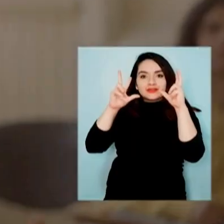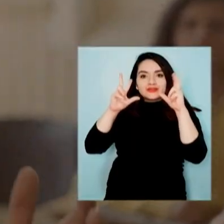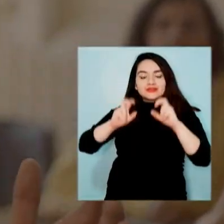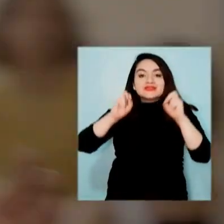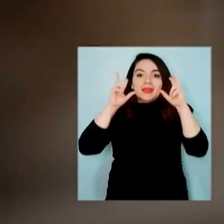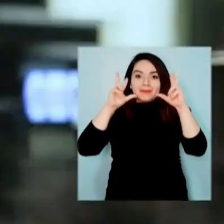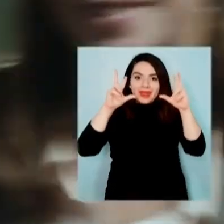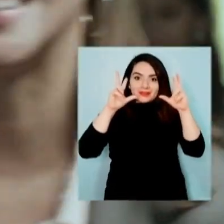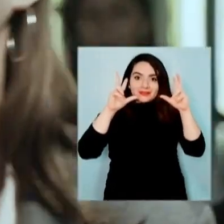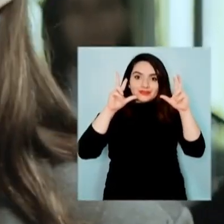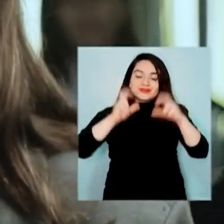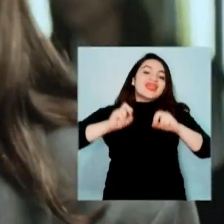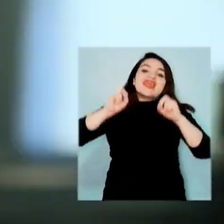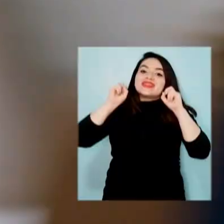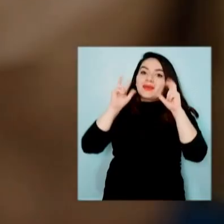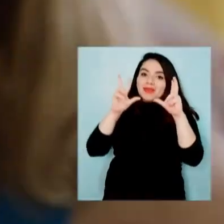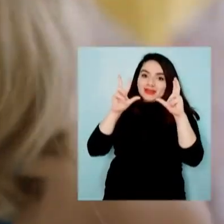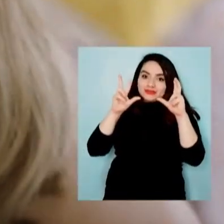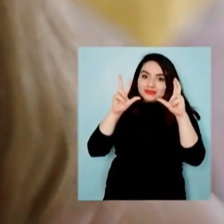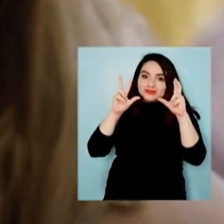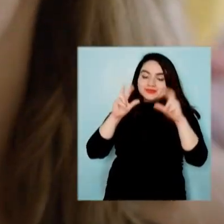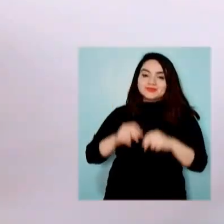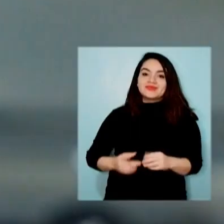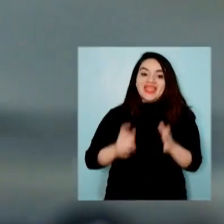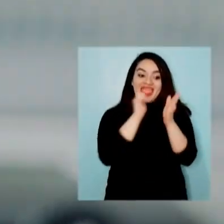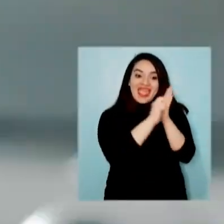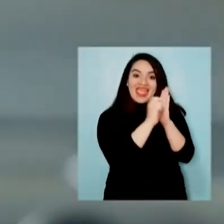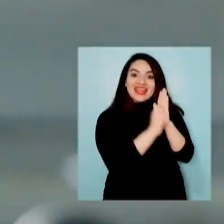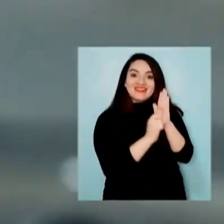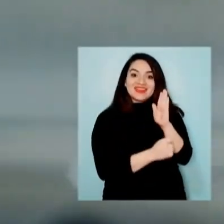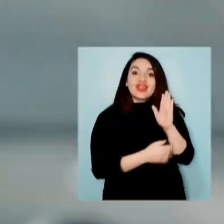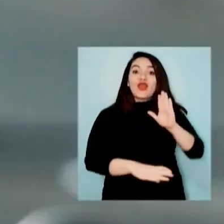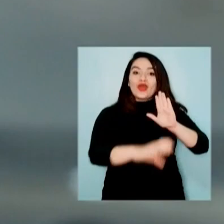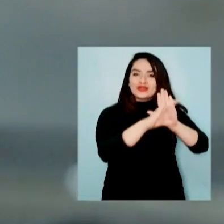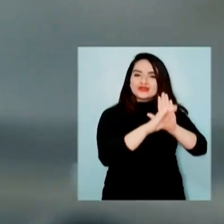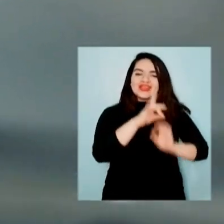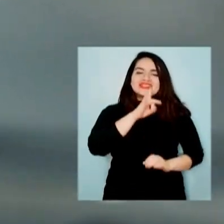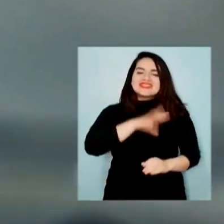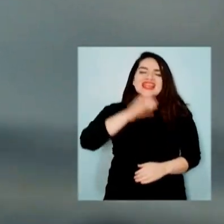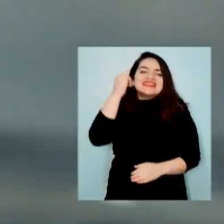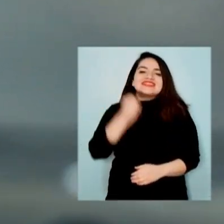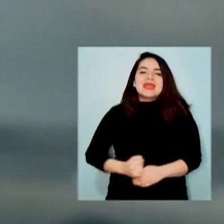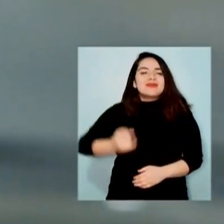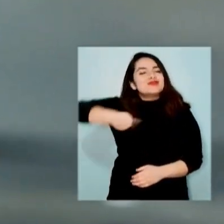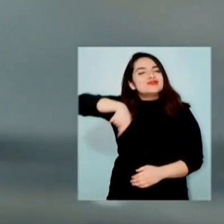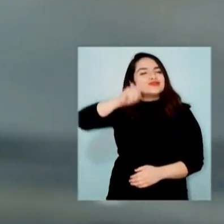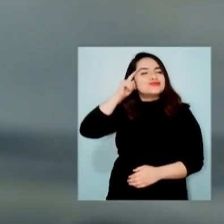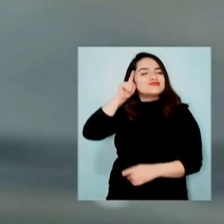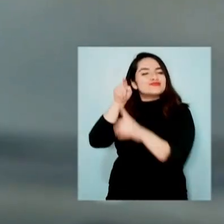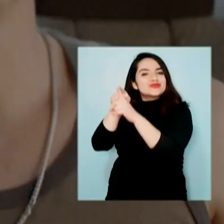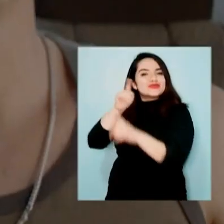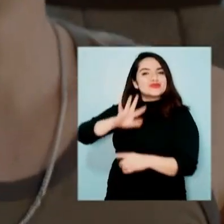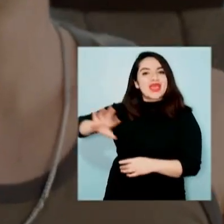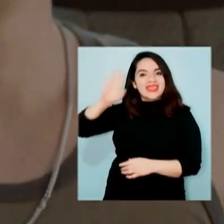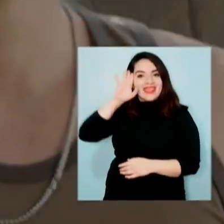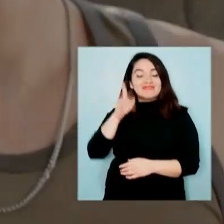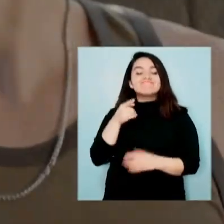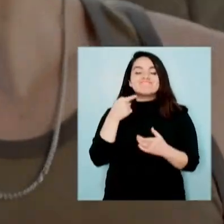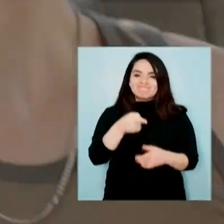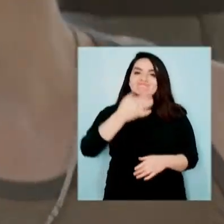¿Despierto? ¡Despiertos! ¡Despiertos! ¡Despiertas! ¡Despiertas! Vamos a escribir la Constitución de ese Chile que siempre